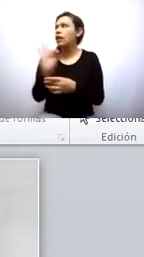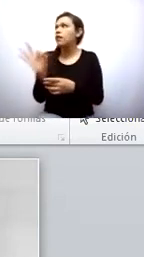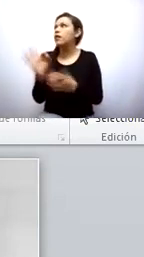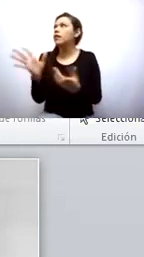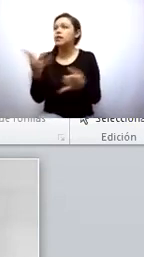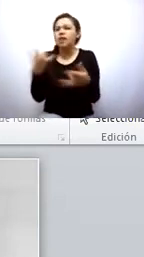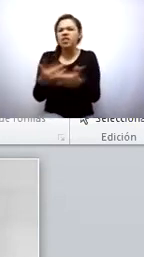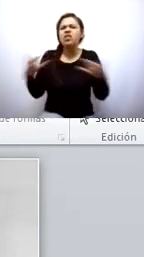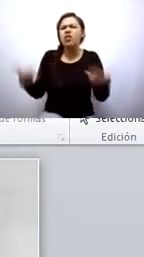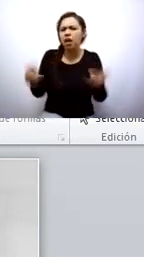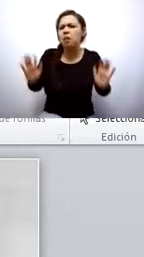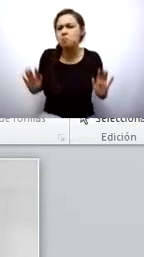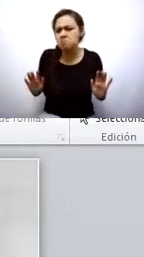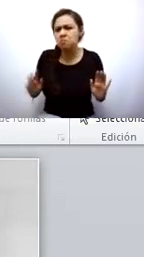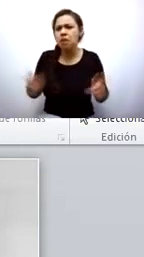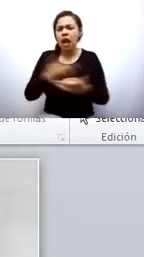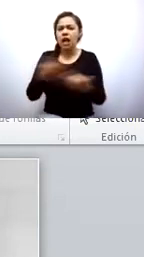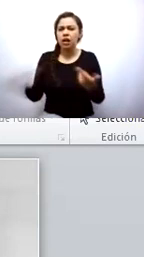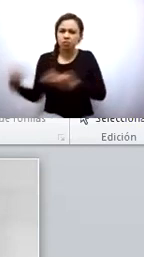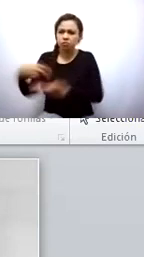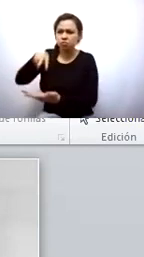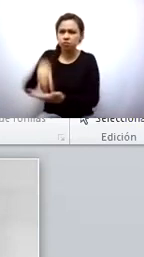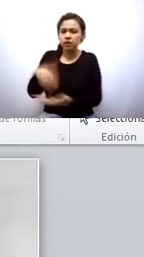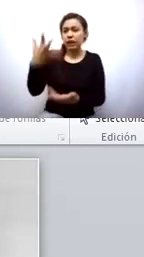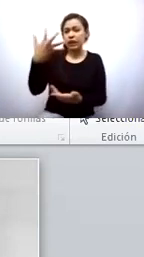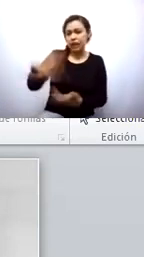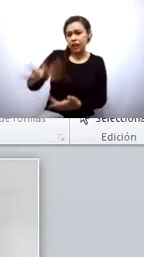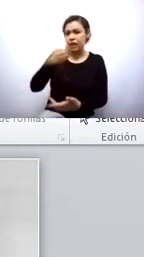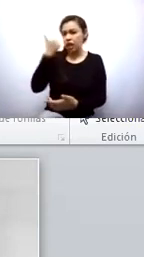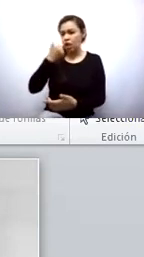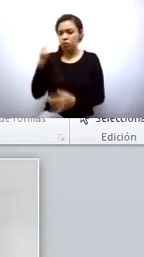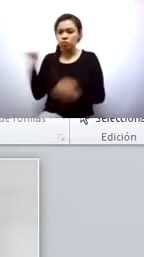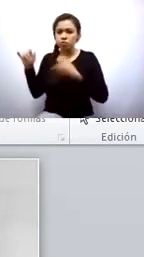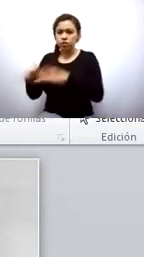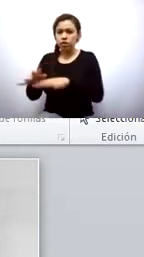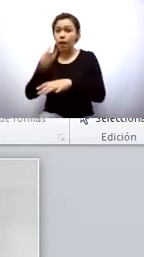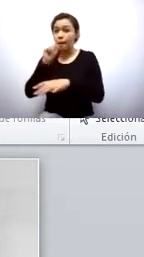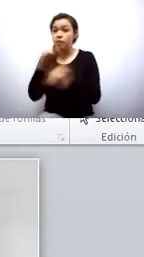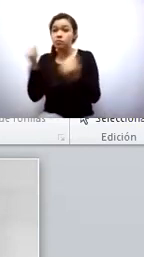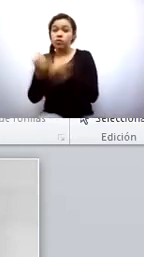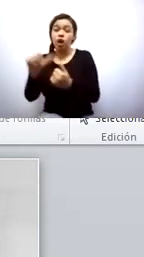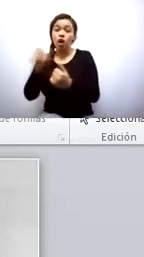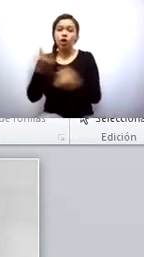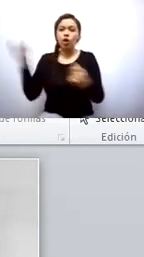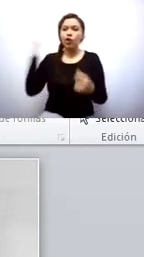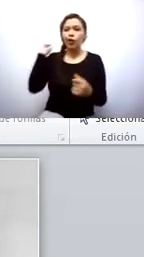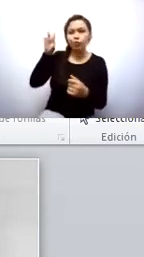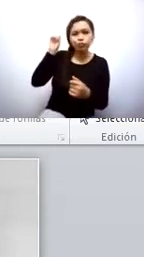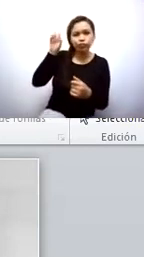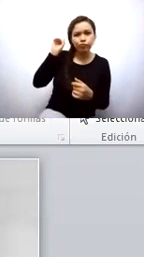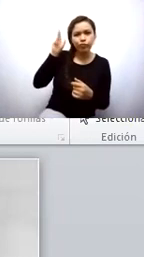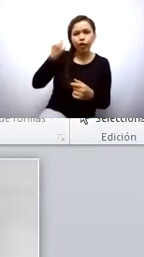historia, en clase presencial esté con 10 de mis alumnos y al mismo tiempo esté transmitiendo para los otros 35